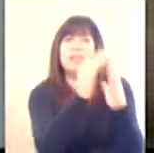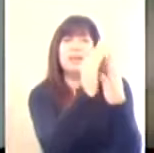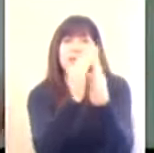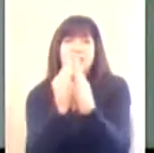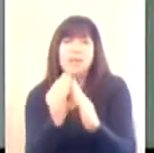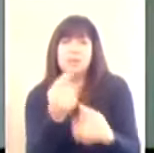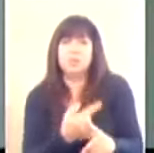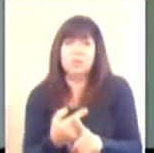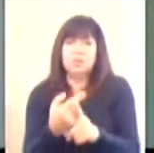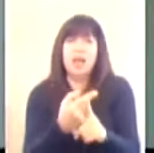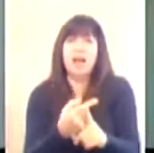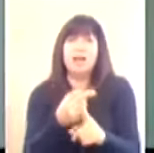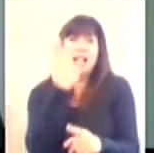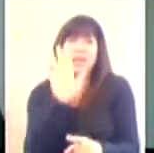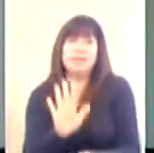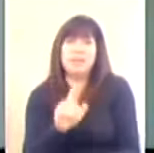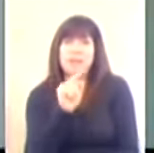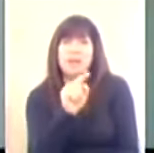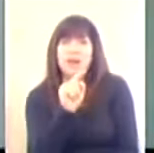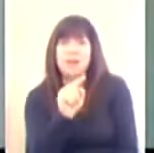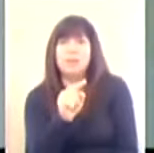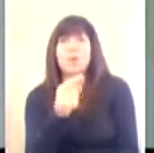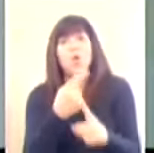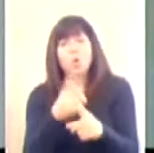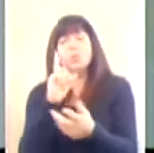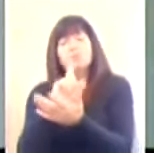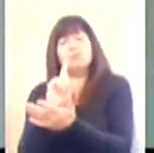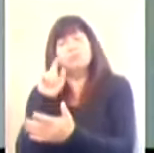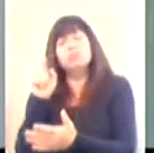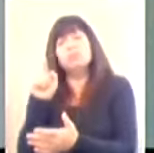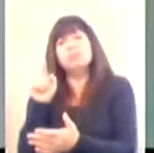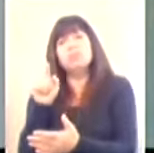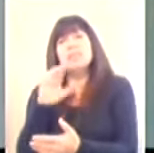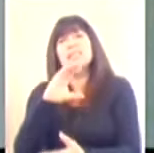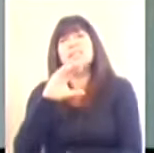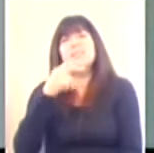Existen en otros lugares, entiendo que se desarrolló uno, si no me equivoco, en Chañaral.